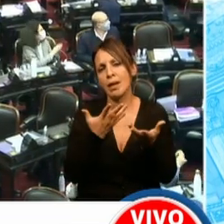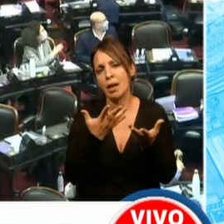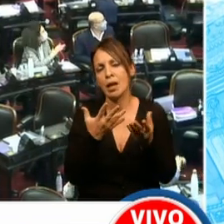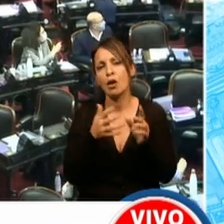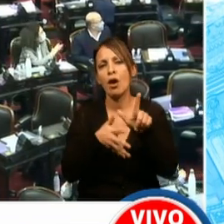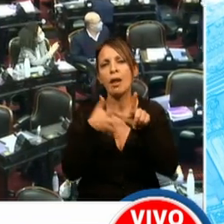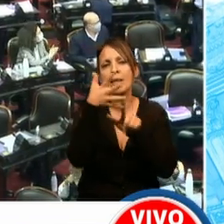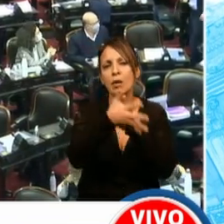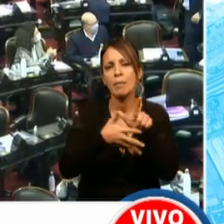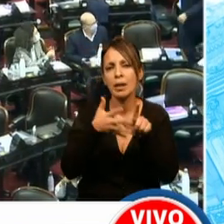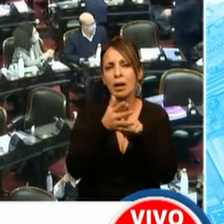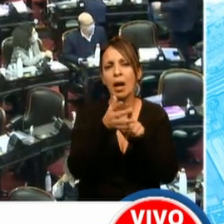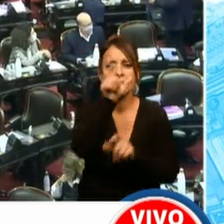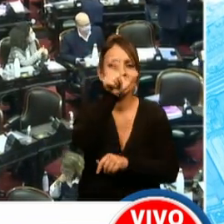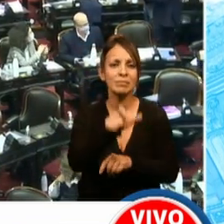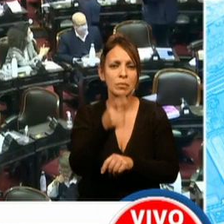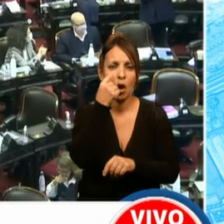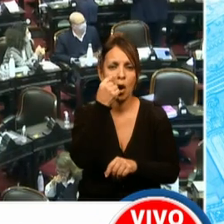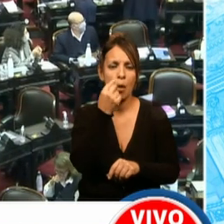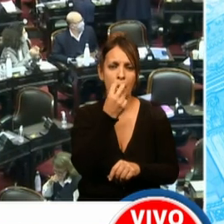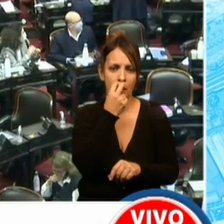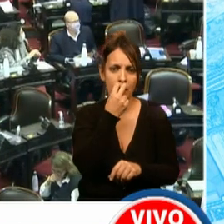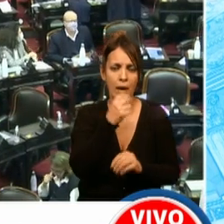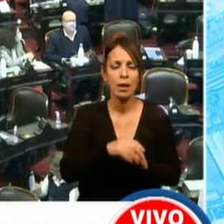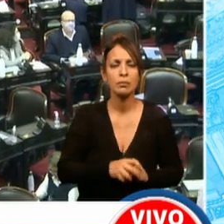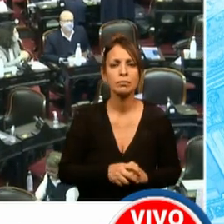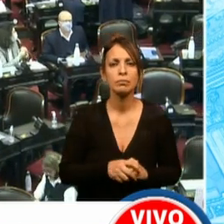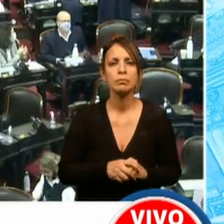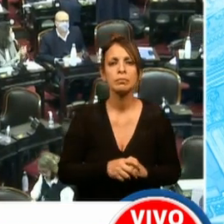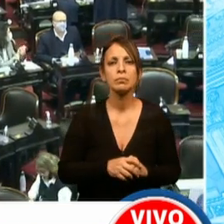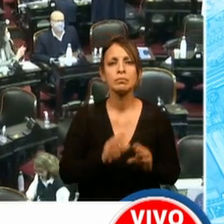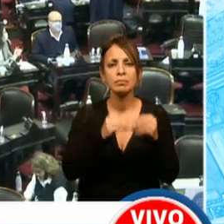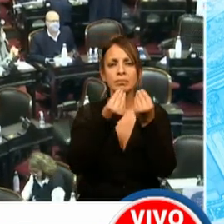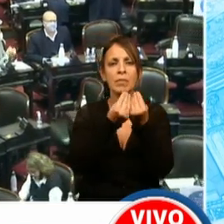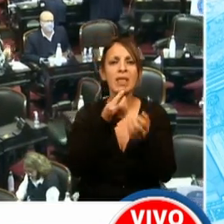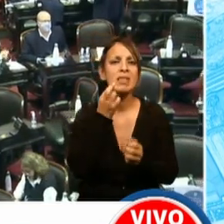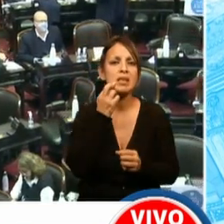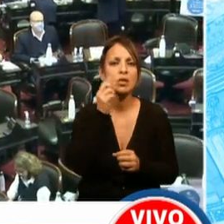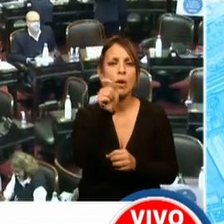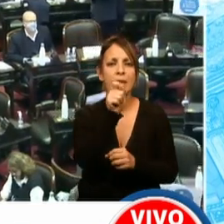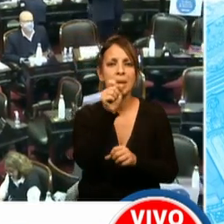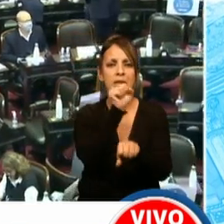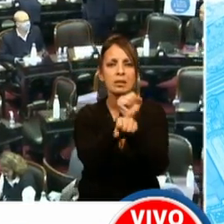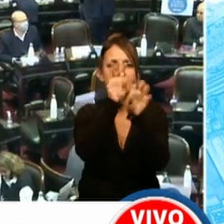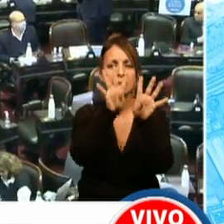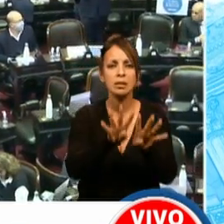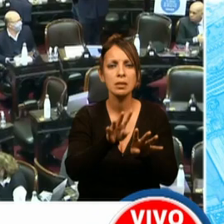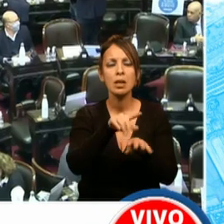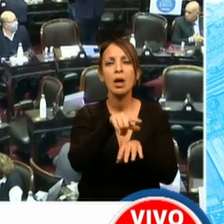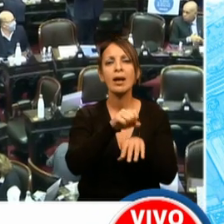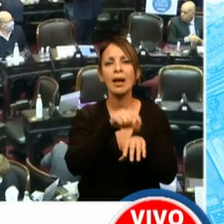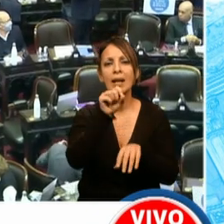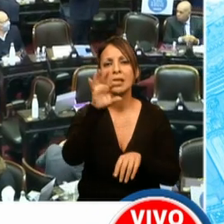hombre de esa patria grande un boliviano que estuvo 19 meses preso en la cárcel de olmos se